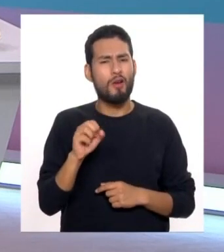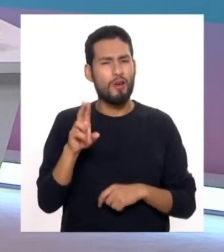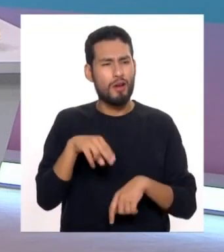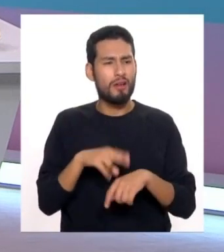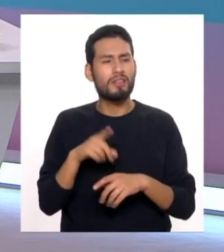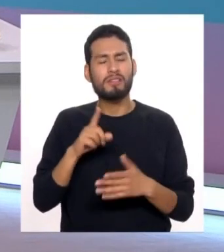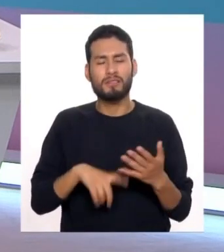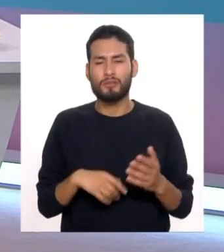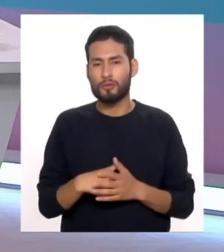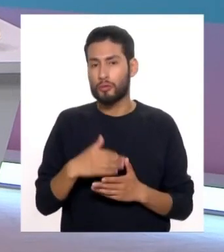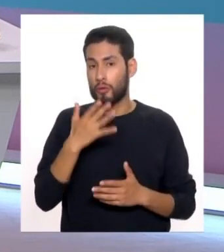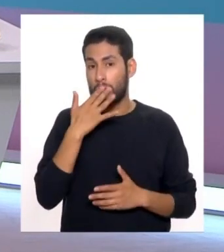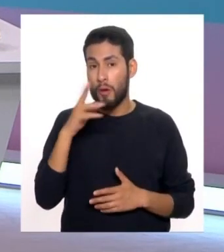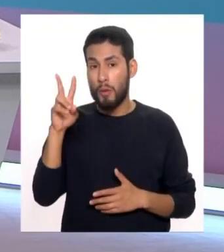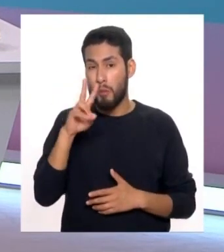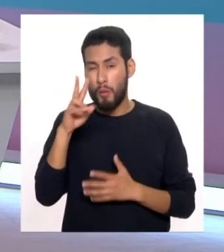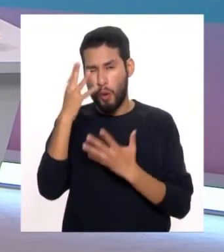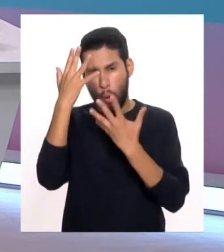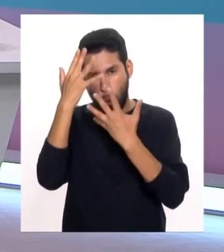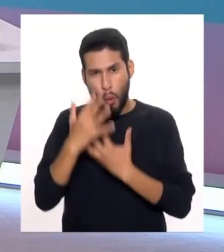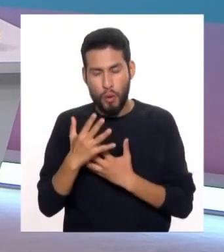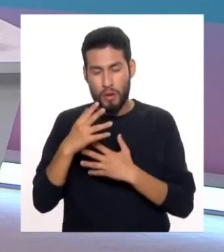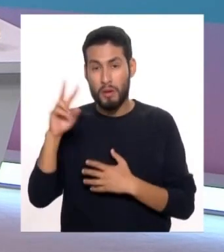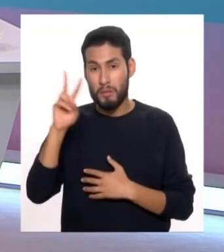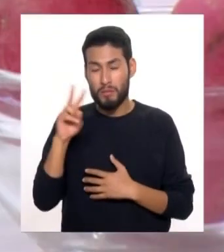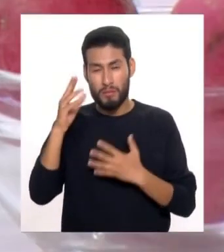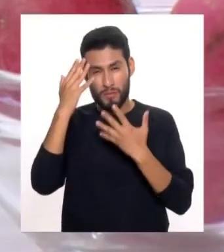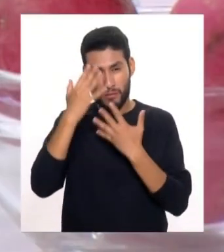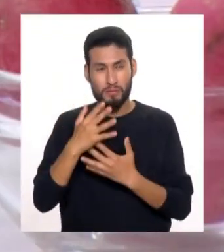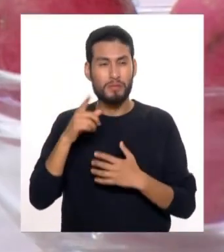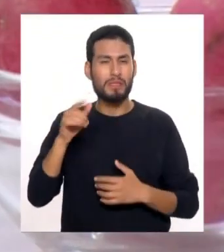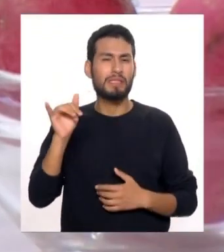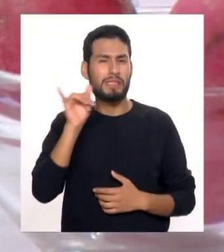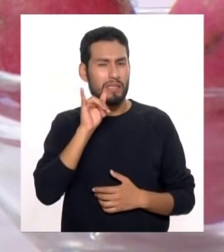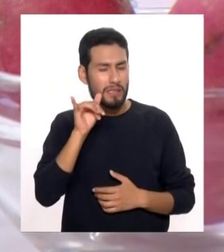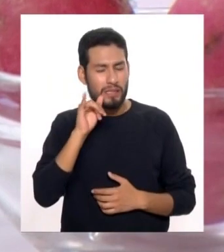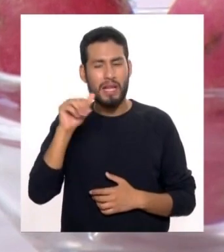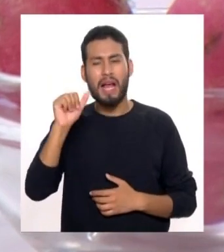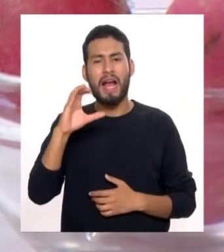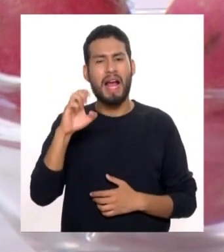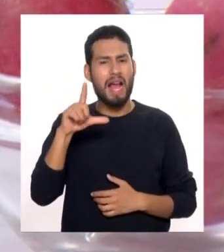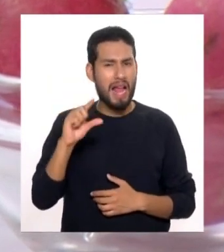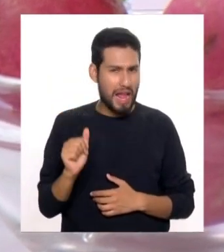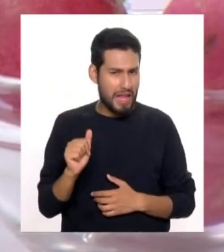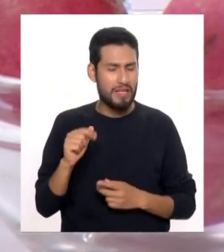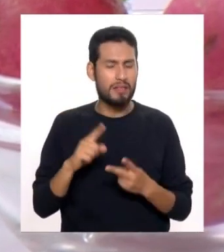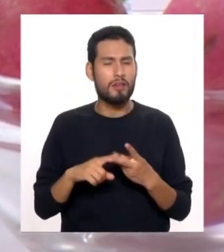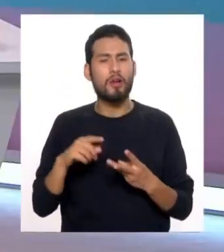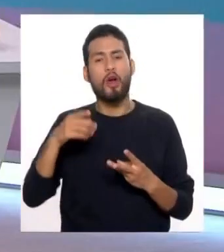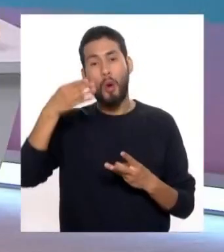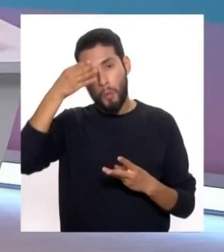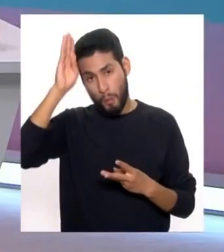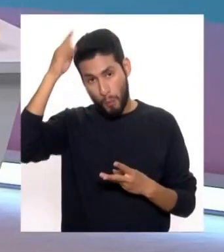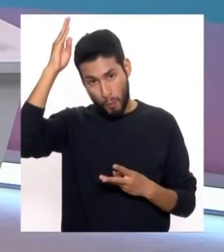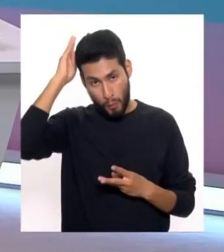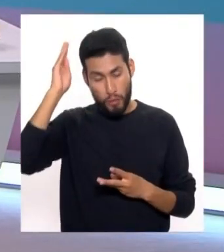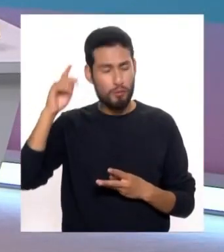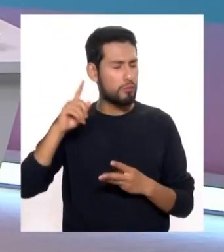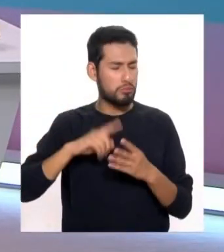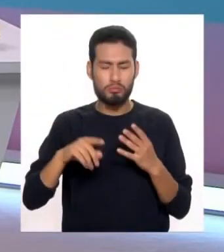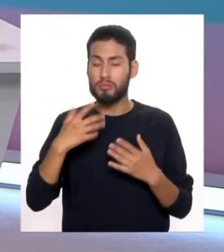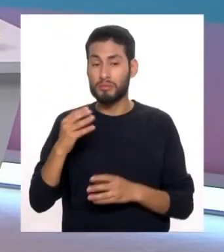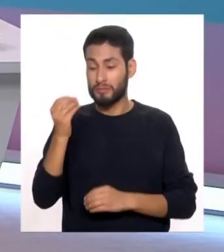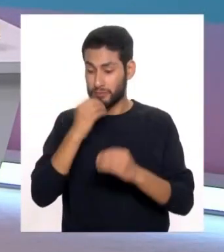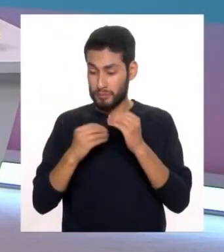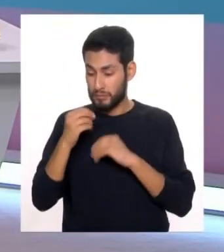es verde oscuro, hojas verdes oscuras, espinaca, acelga, inclusive brócoli. Aquí en estos alimentos